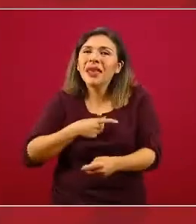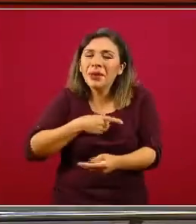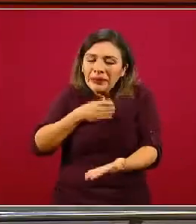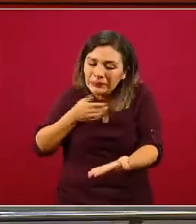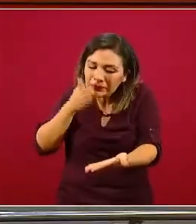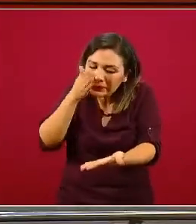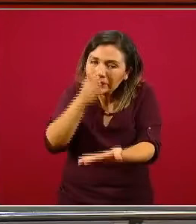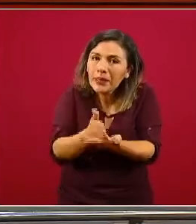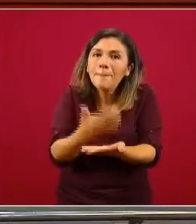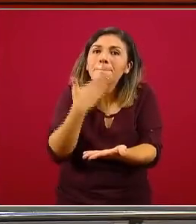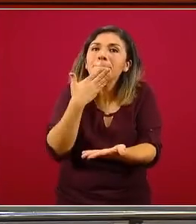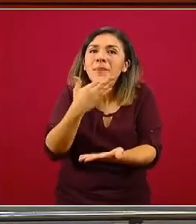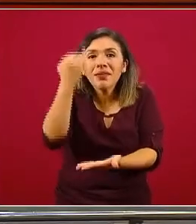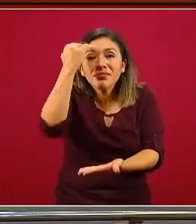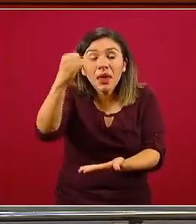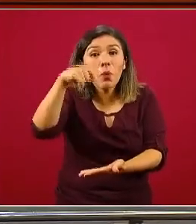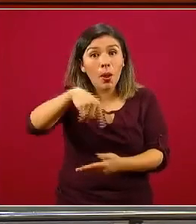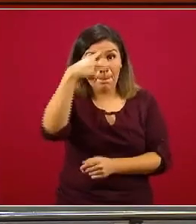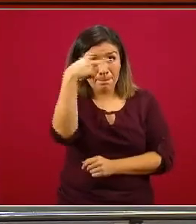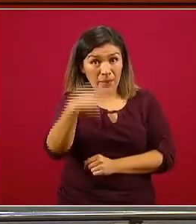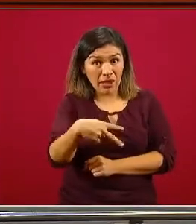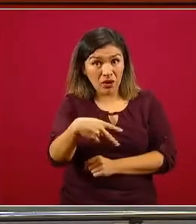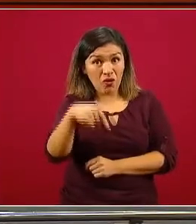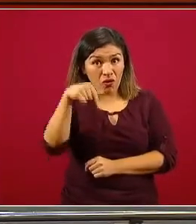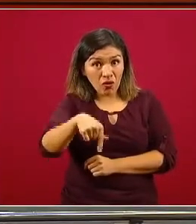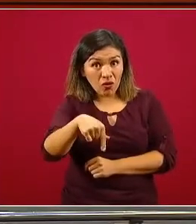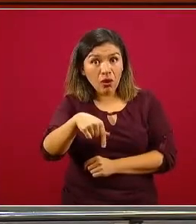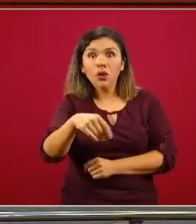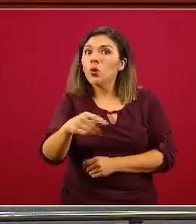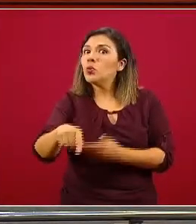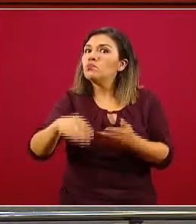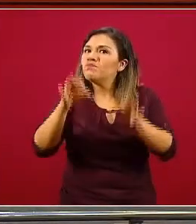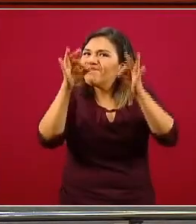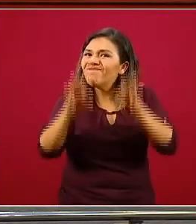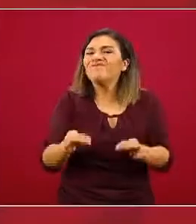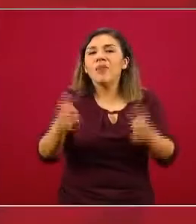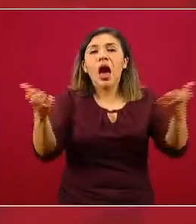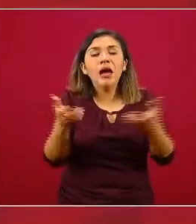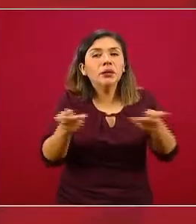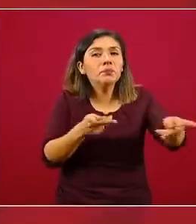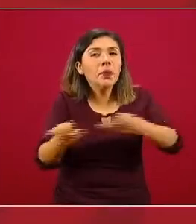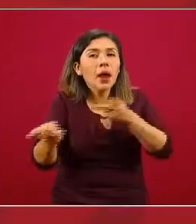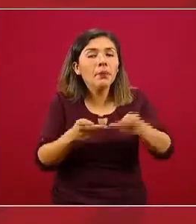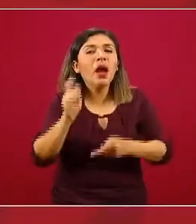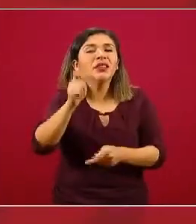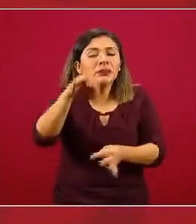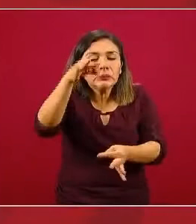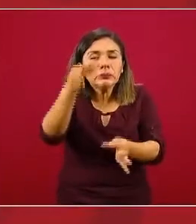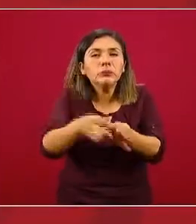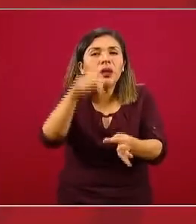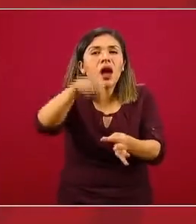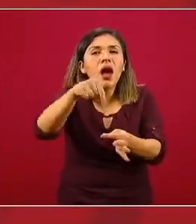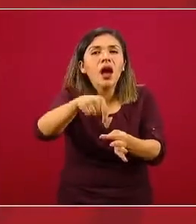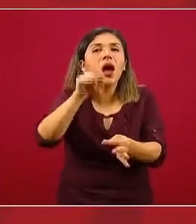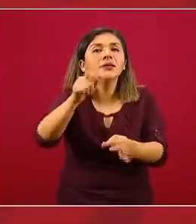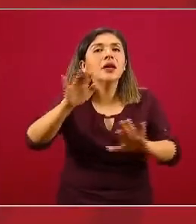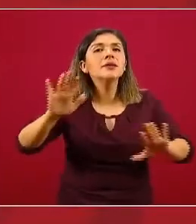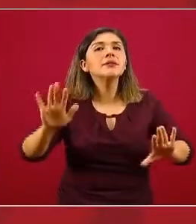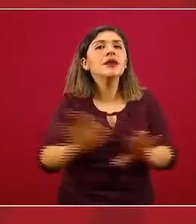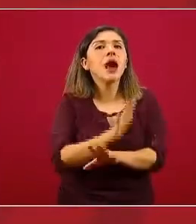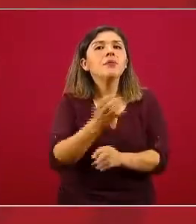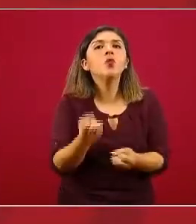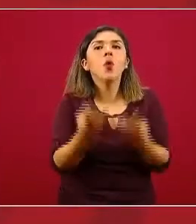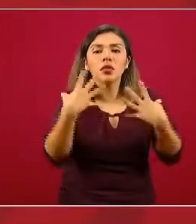momento específico. Y México lo hizo en el punto donde había planeado hacerlo, que es el punto donde cambia la velocidad